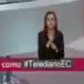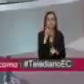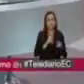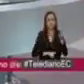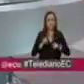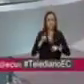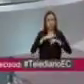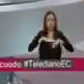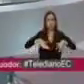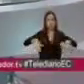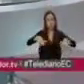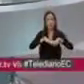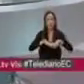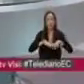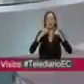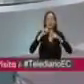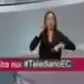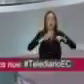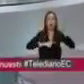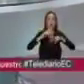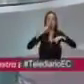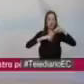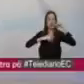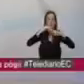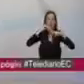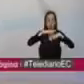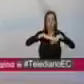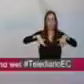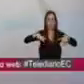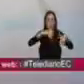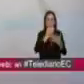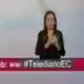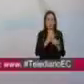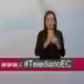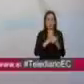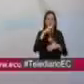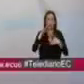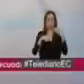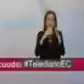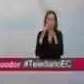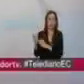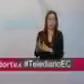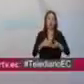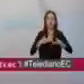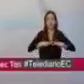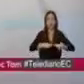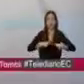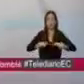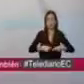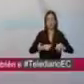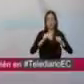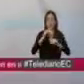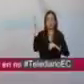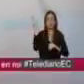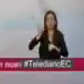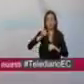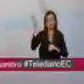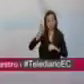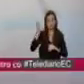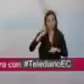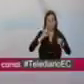innecesarios hasta estructuras tampoco digamos eficientes es decir más administrativos que docentes en algunos